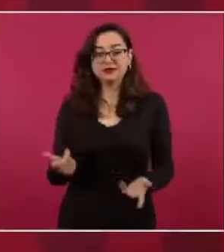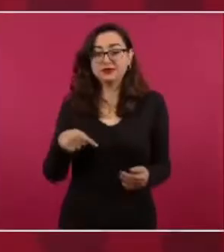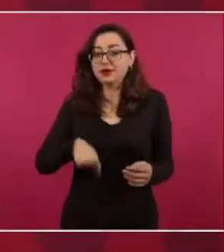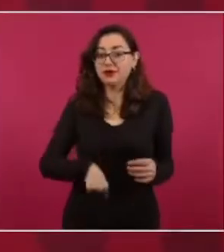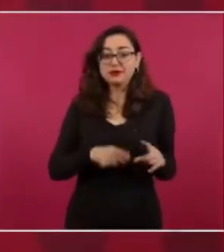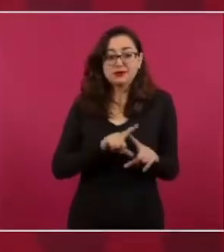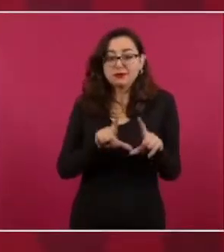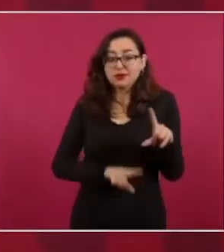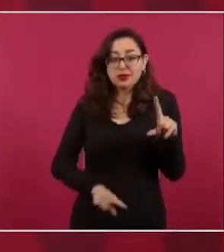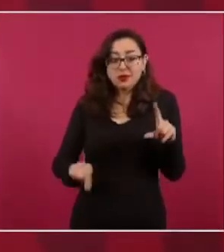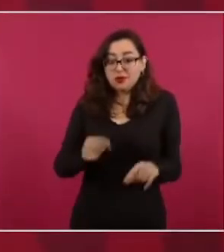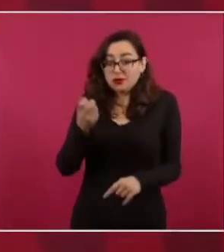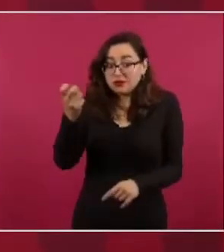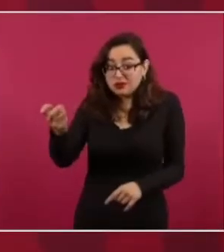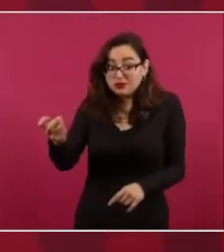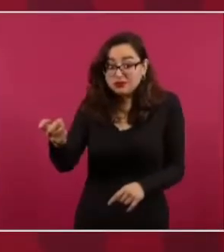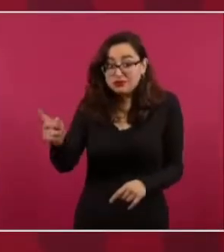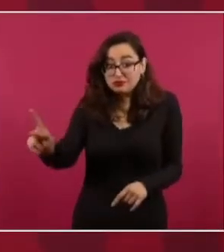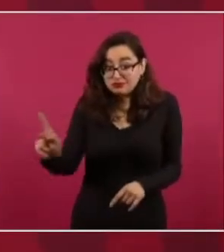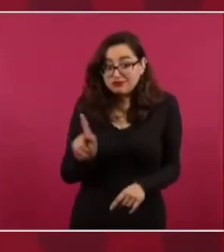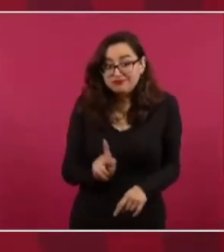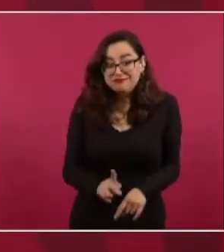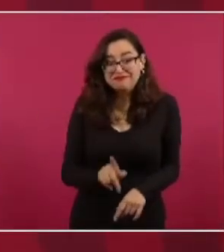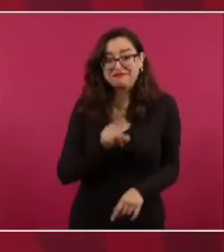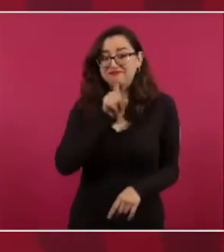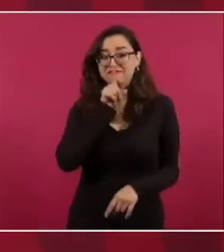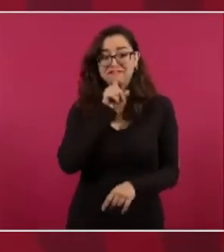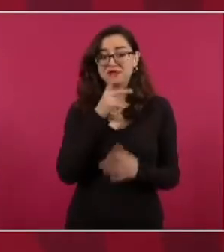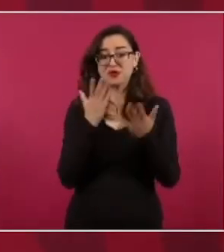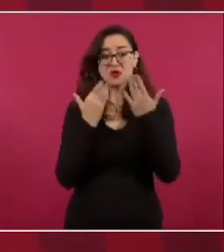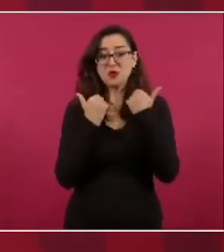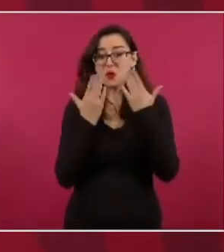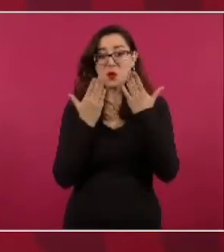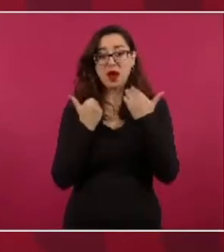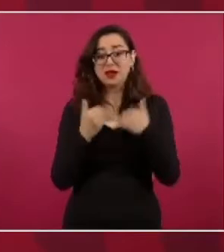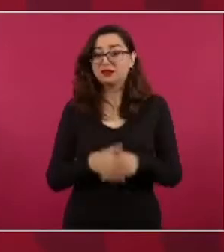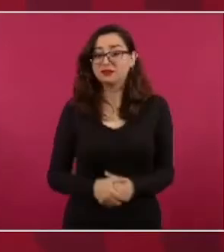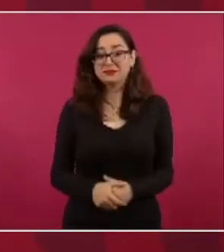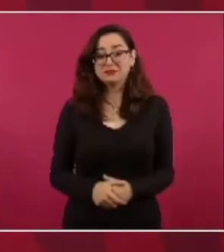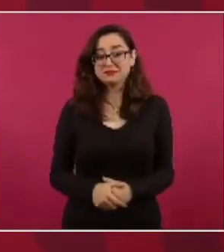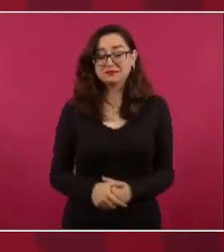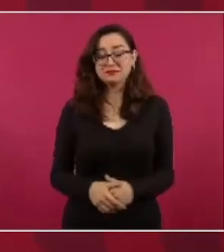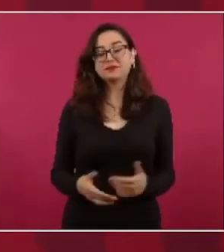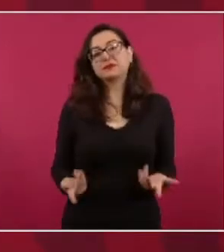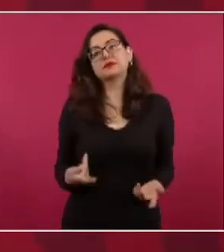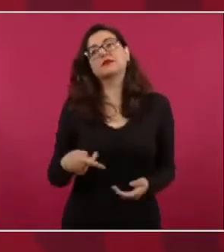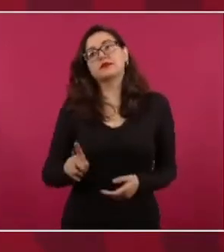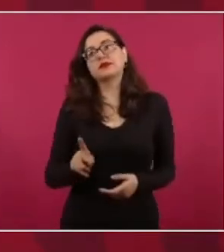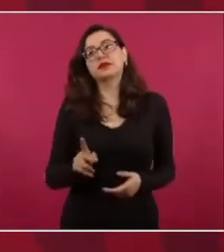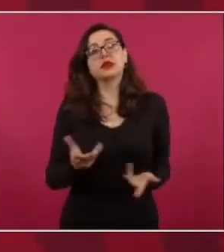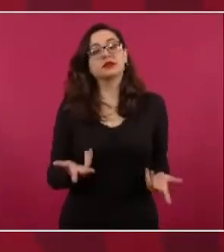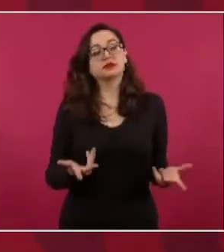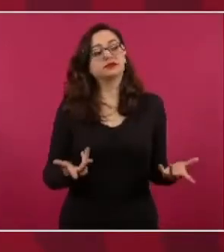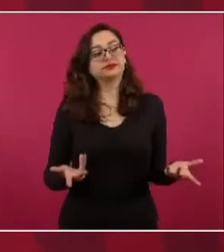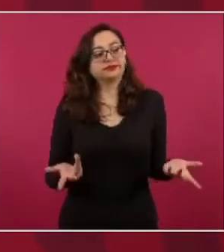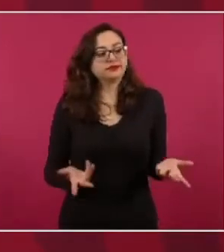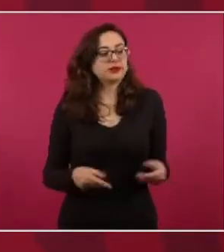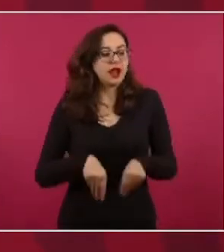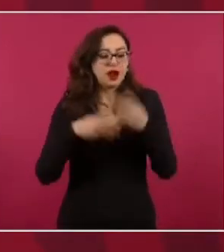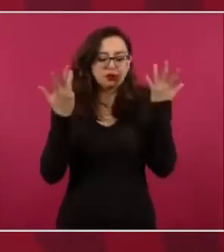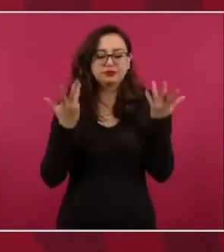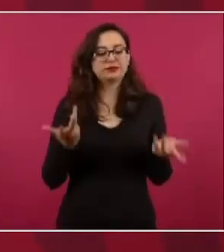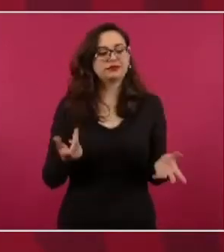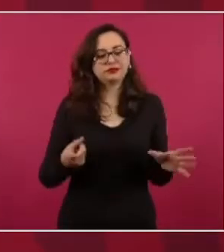país. Nada más que esto pues está muy difícil que se escuche